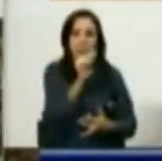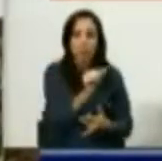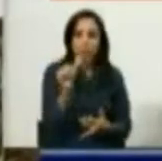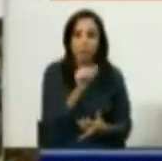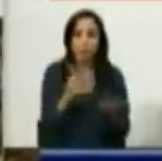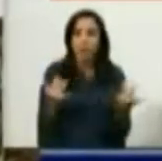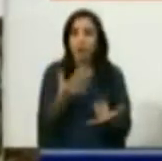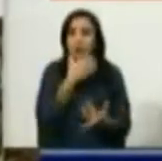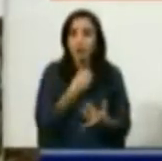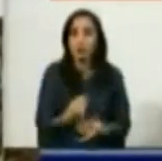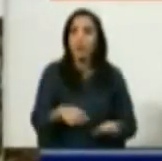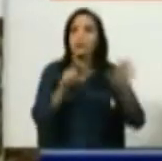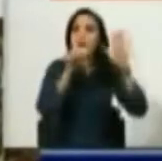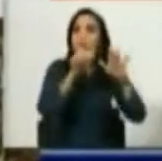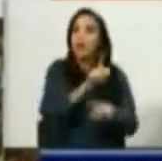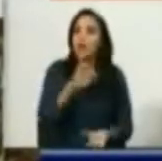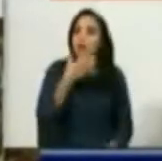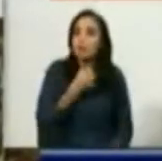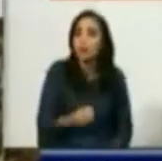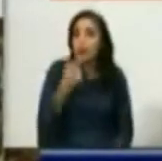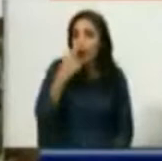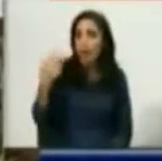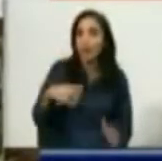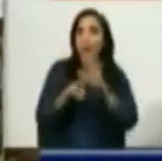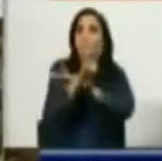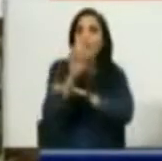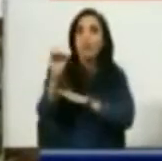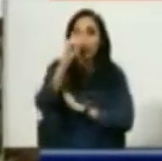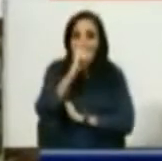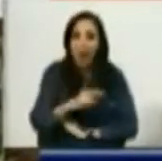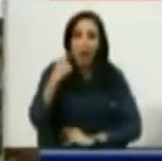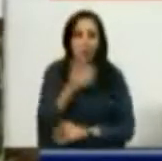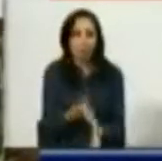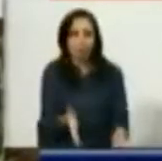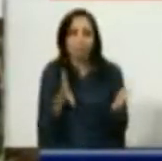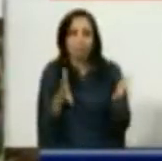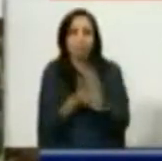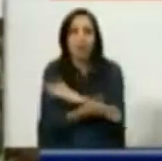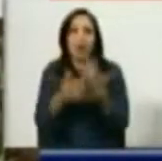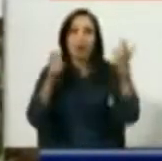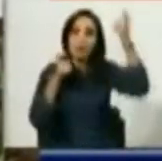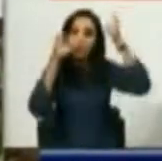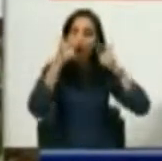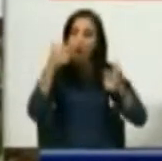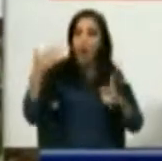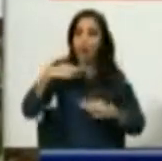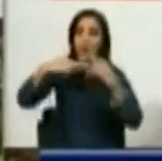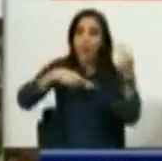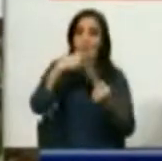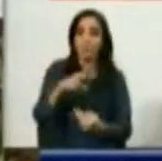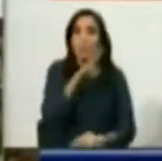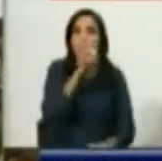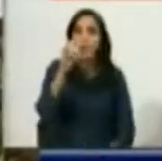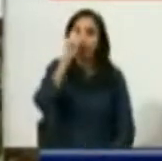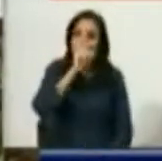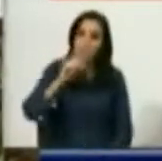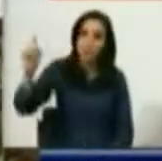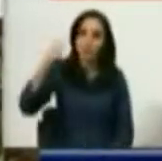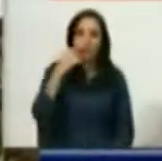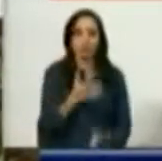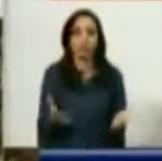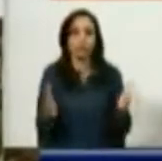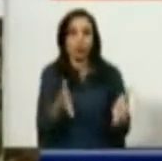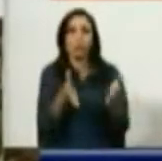el mes de diciembre la del seis de diciembre veinte años del triunfo de la revolución bolivariana con el comandante Chávez veinte años miren